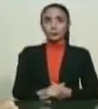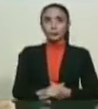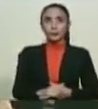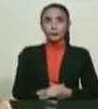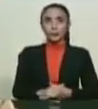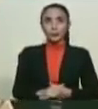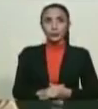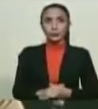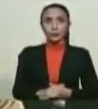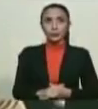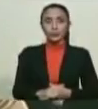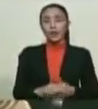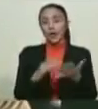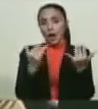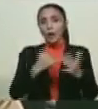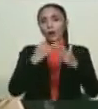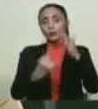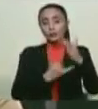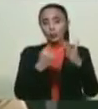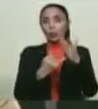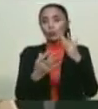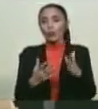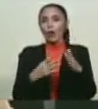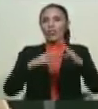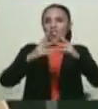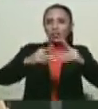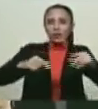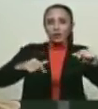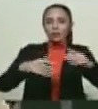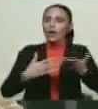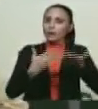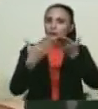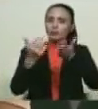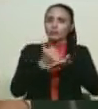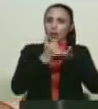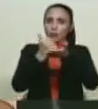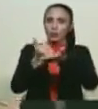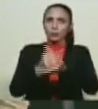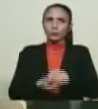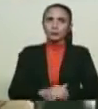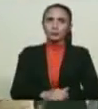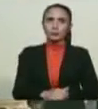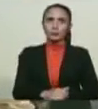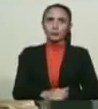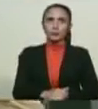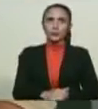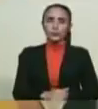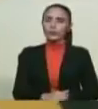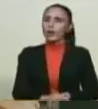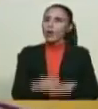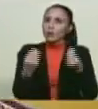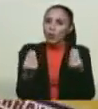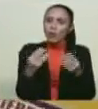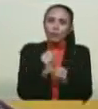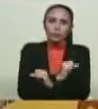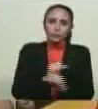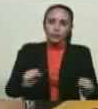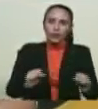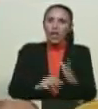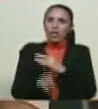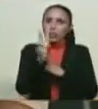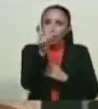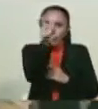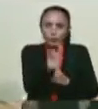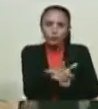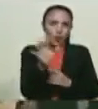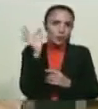Instituto Nacional de Tierras, señor presidente. ¿Cómo es posible que dos funcionarios se hayan prestado para que este atropello en